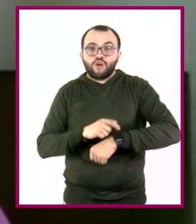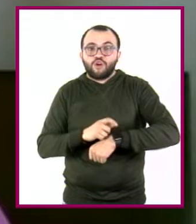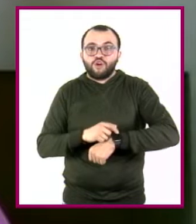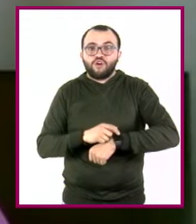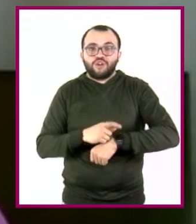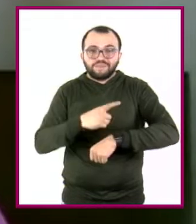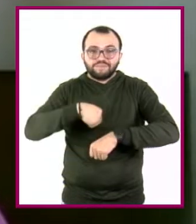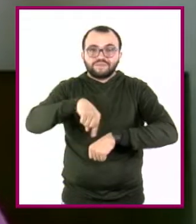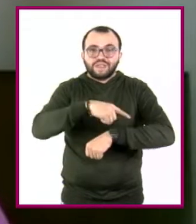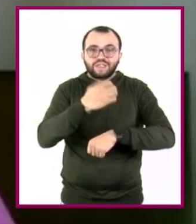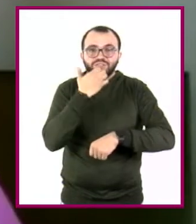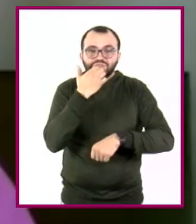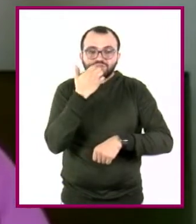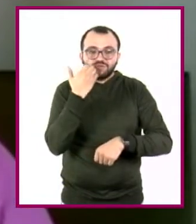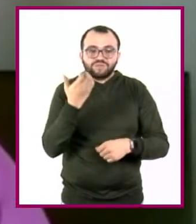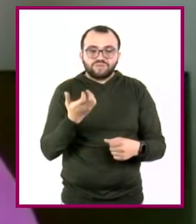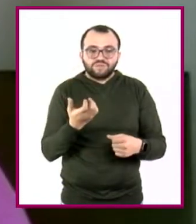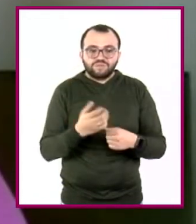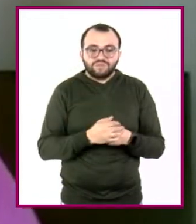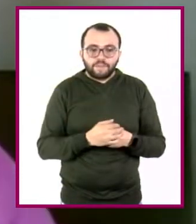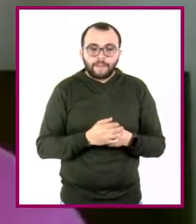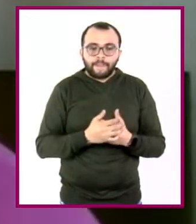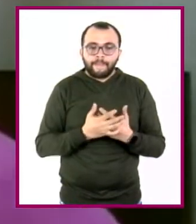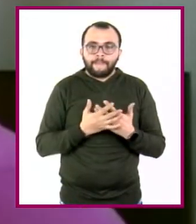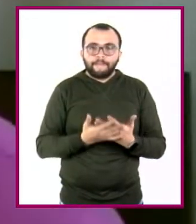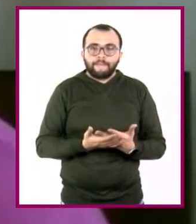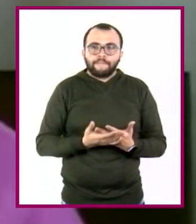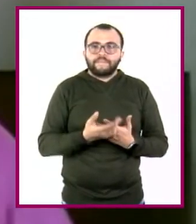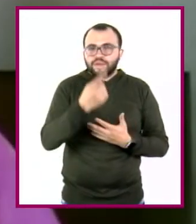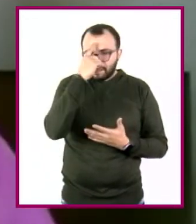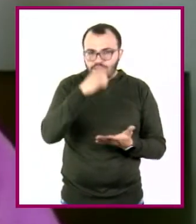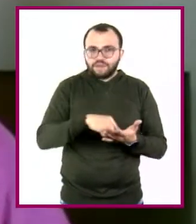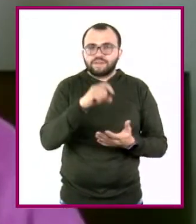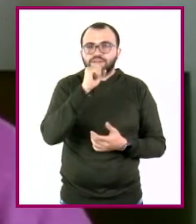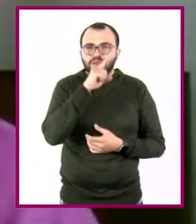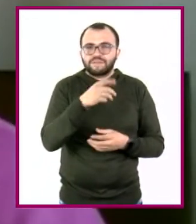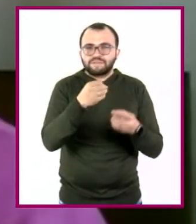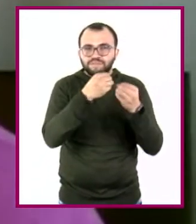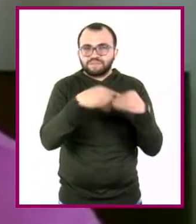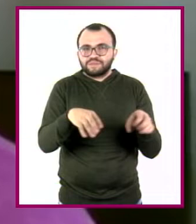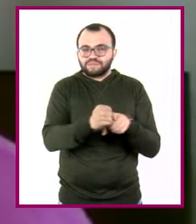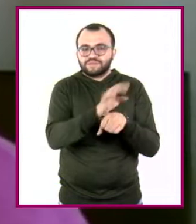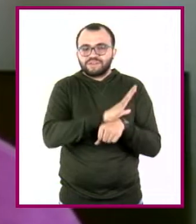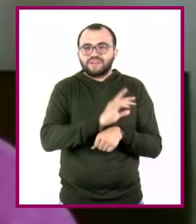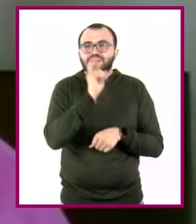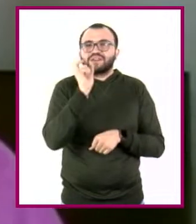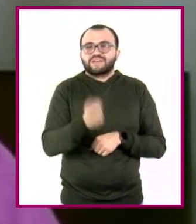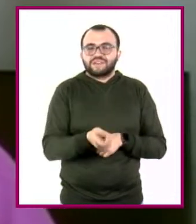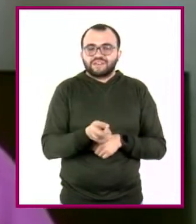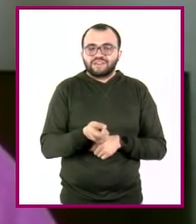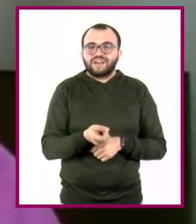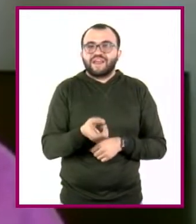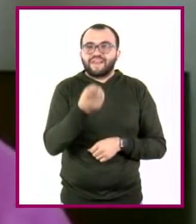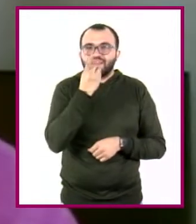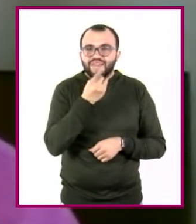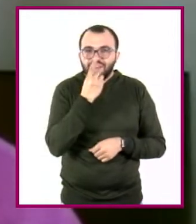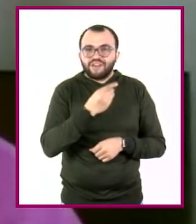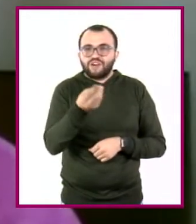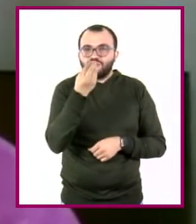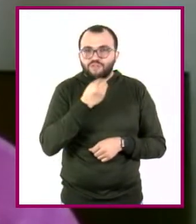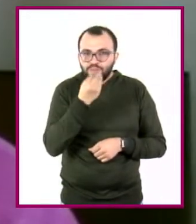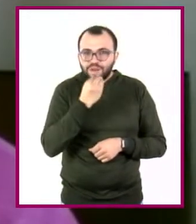bien lo de las horas de escolaridad. Yo creo que algo que también se perdió en la pandemia fue esto de los desayunos y las